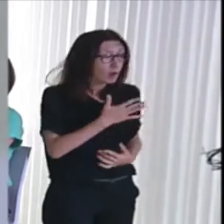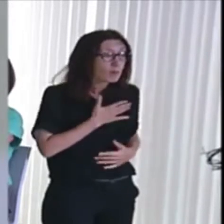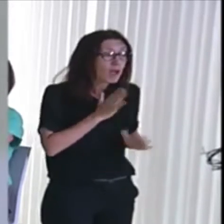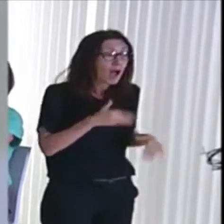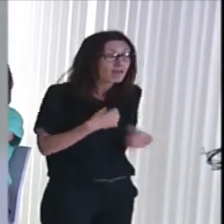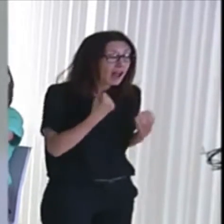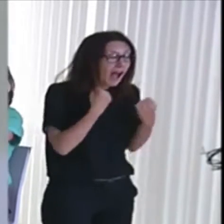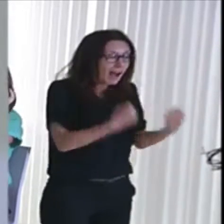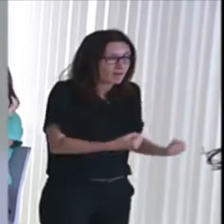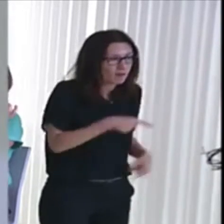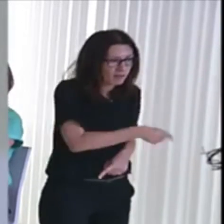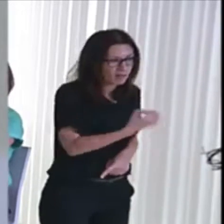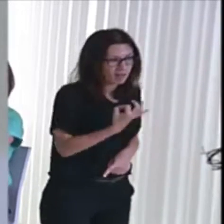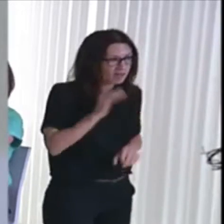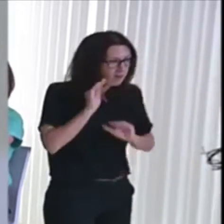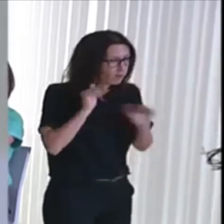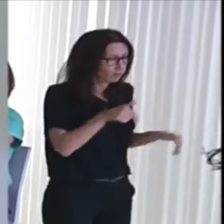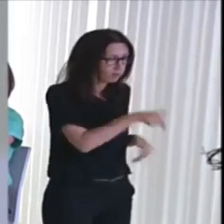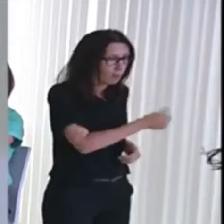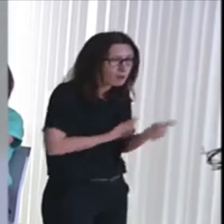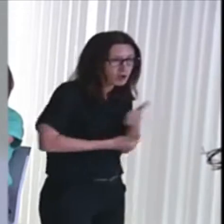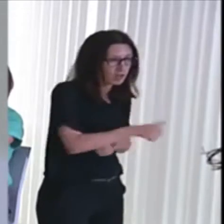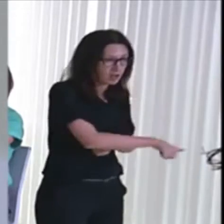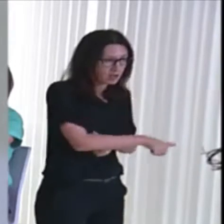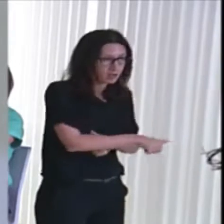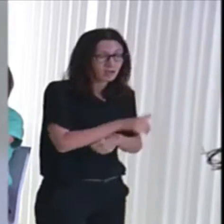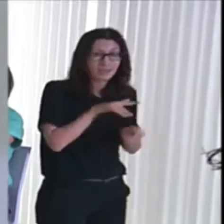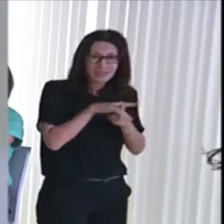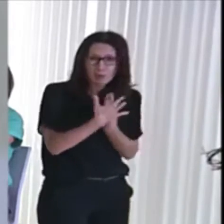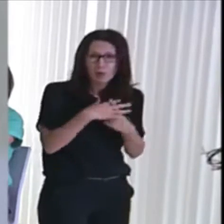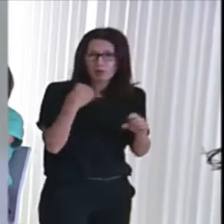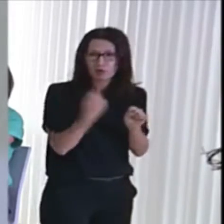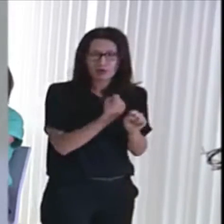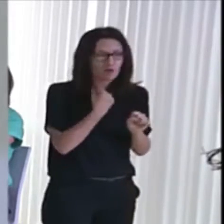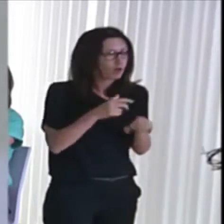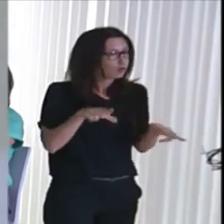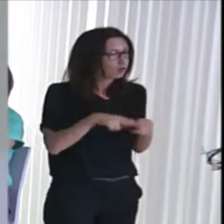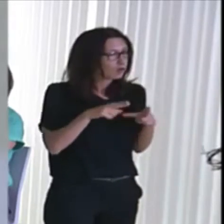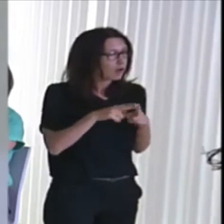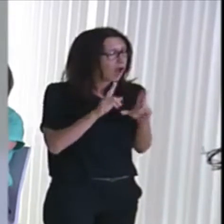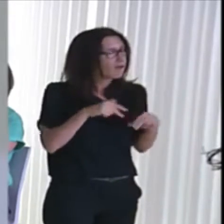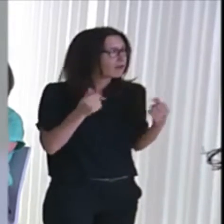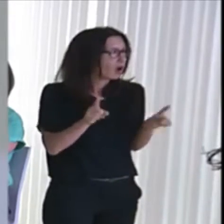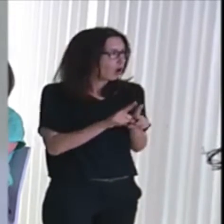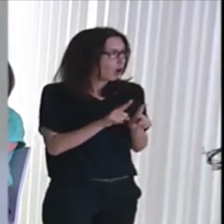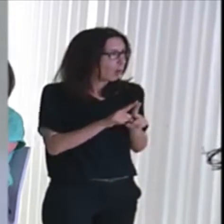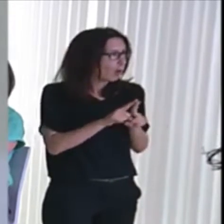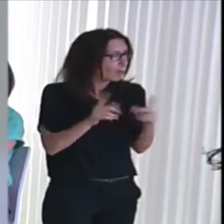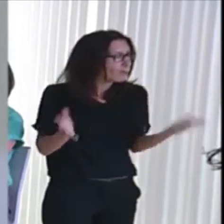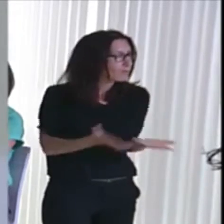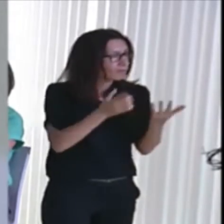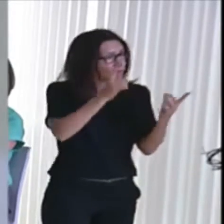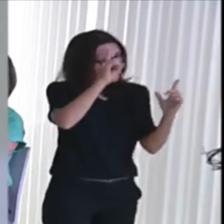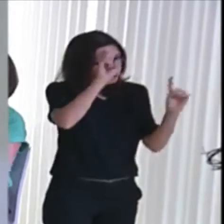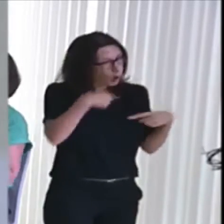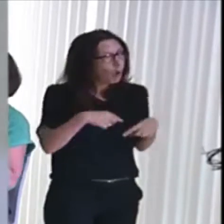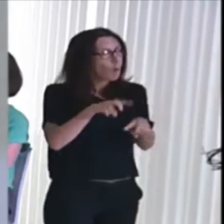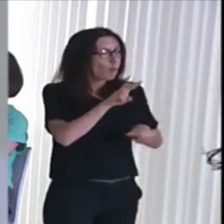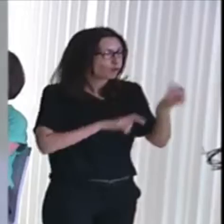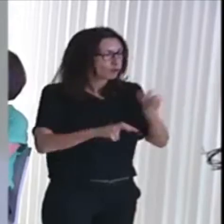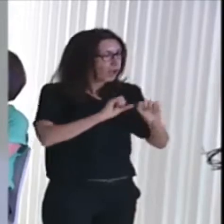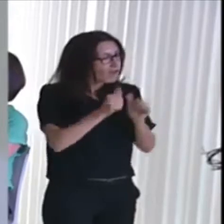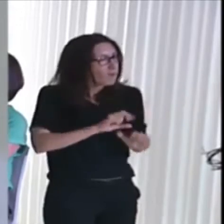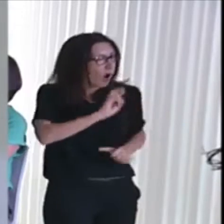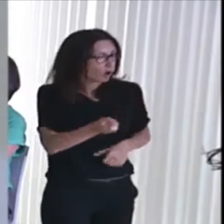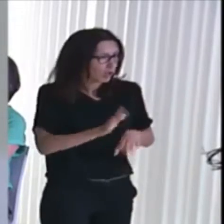ello. Claro, pero sí. Las condiciones laborales y sociales me han invitado a buscarme mi otro modelo. Y gracias